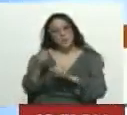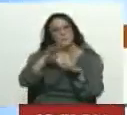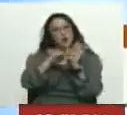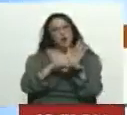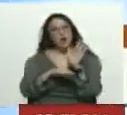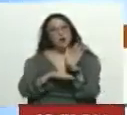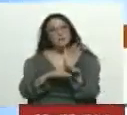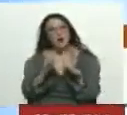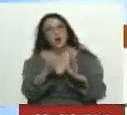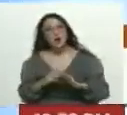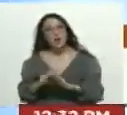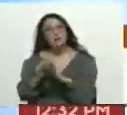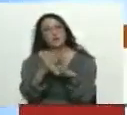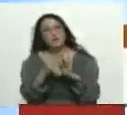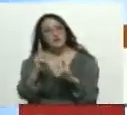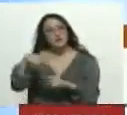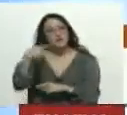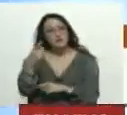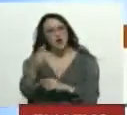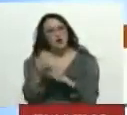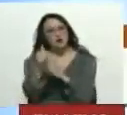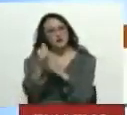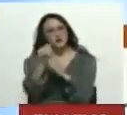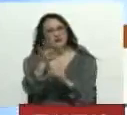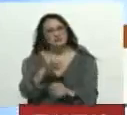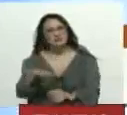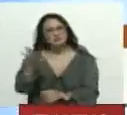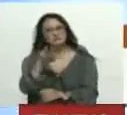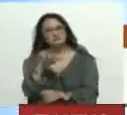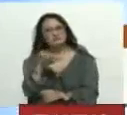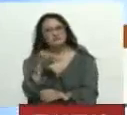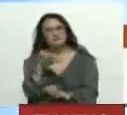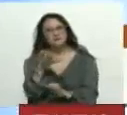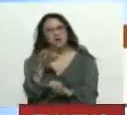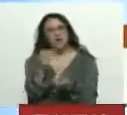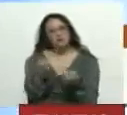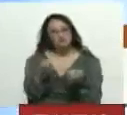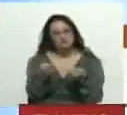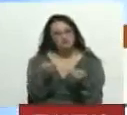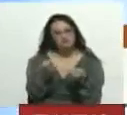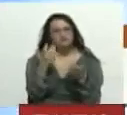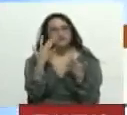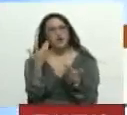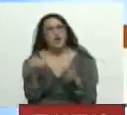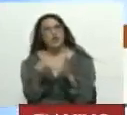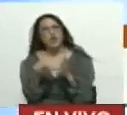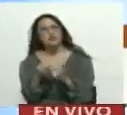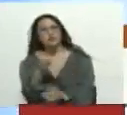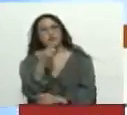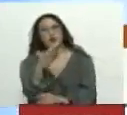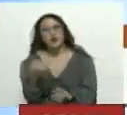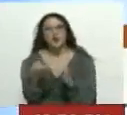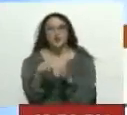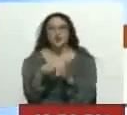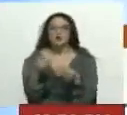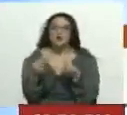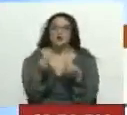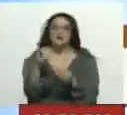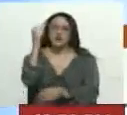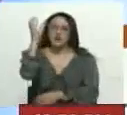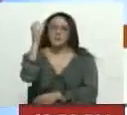de la comuna y después tú obviamente como líder del territorio bajo maniobrando y vas viendo dónde es bueno Y dónde desarrolla